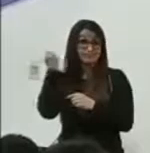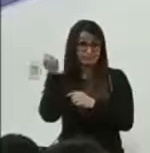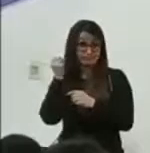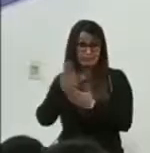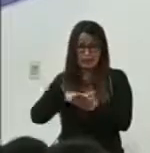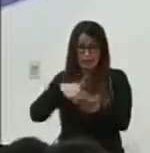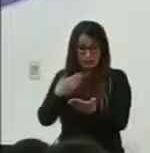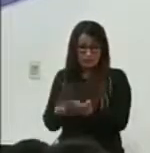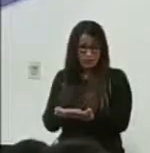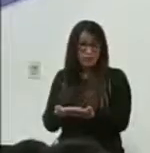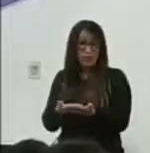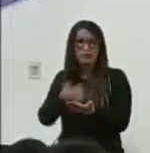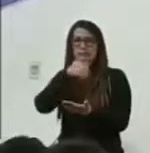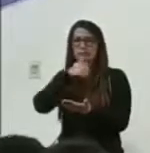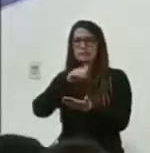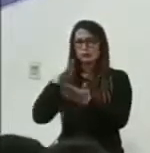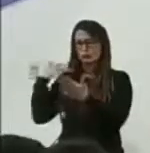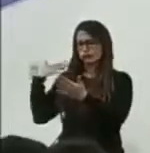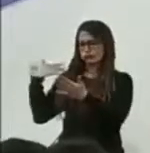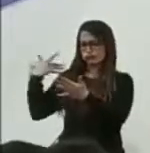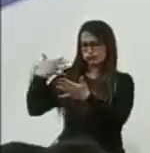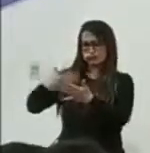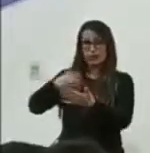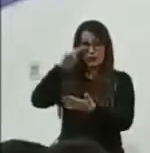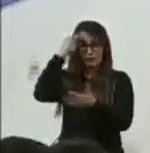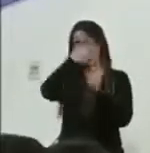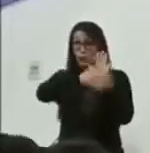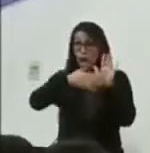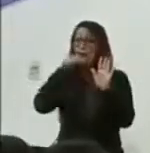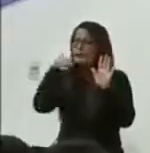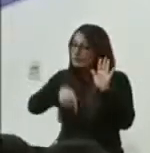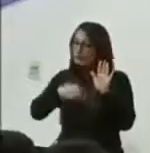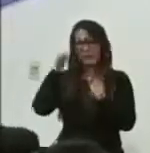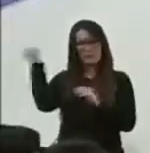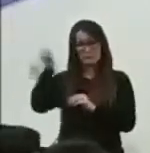Hasta ahora, en la historia del Uruguay, es la más importante.